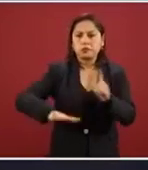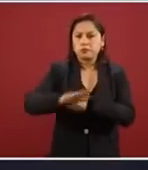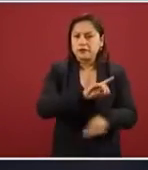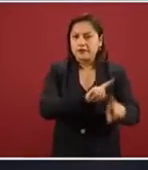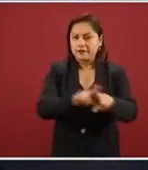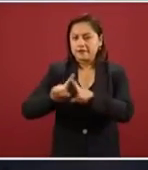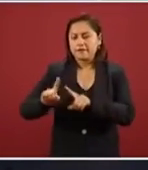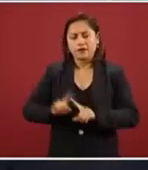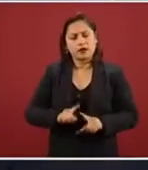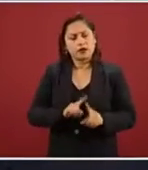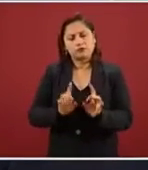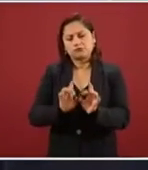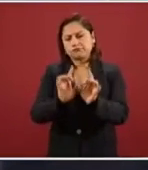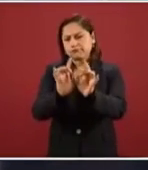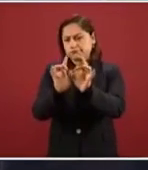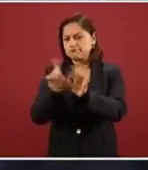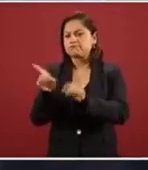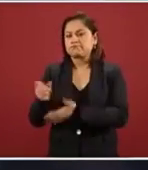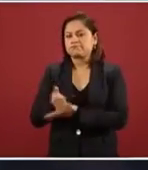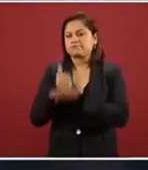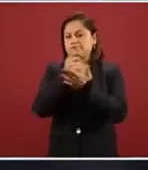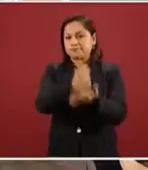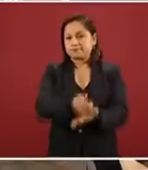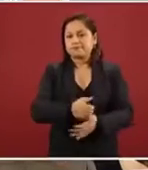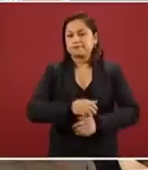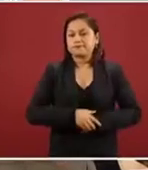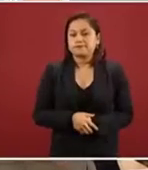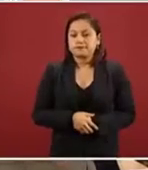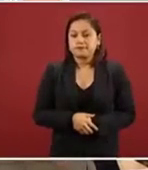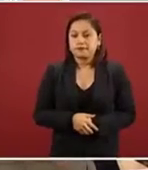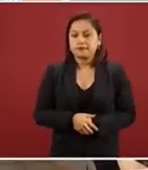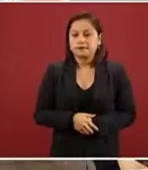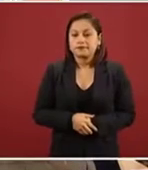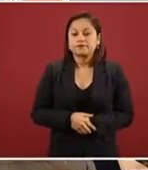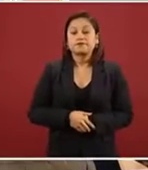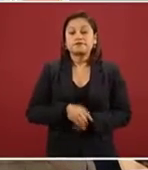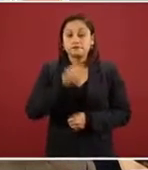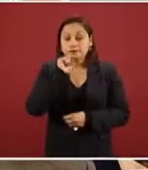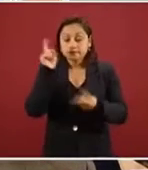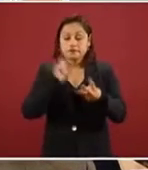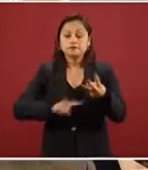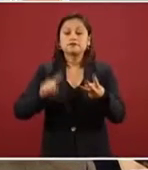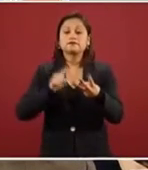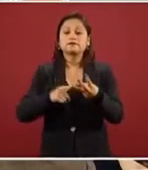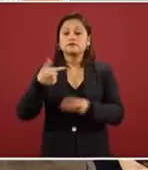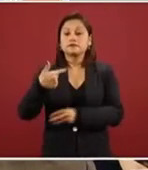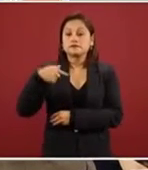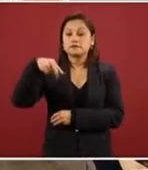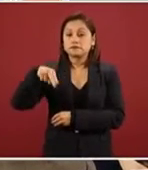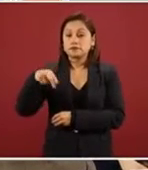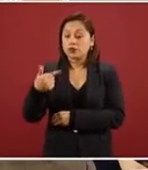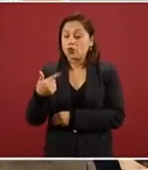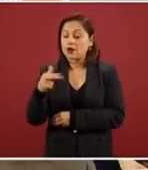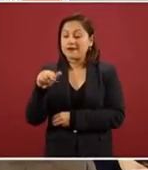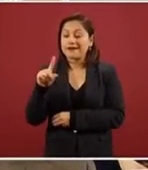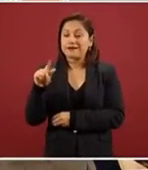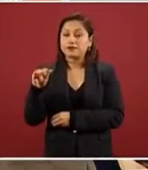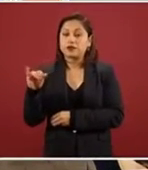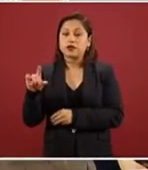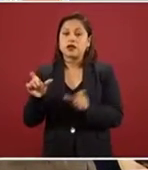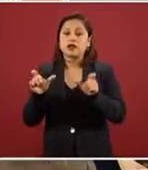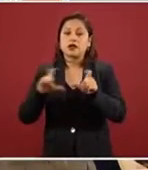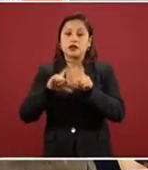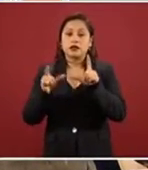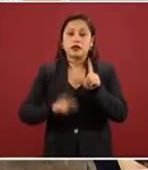afectada por distintos fenómenos. La Guardia Nacional se une al Sistema Nacional de Protección Civil, le agrega